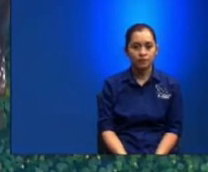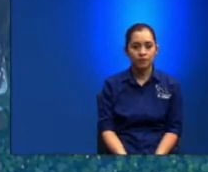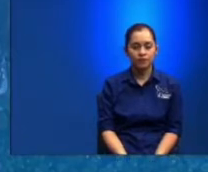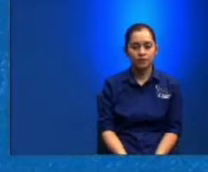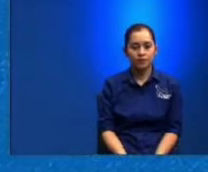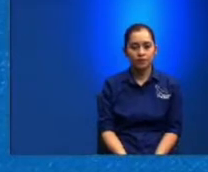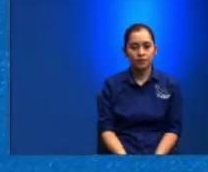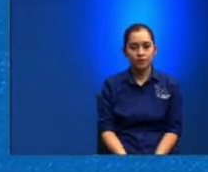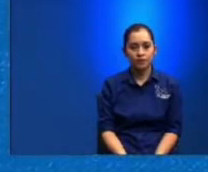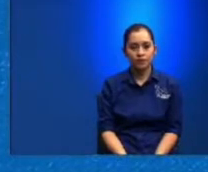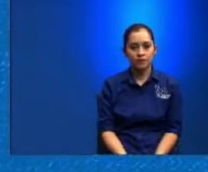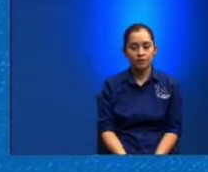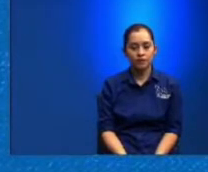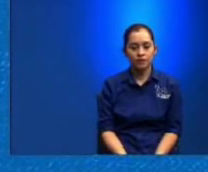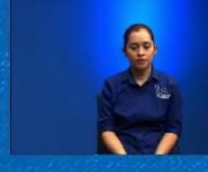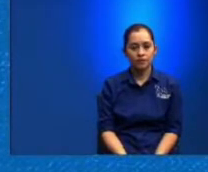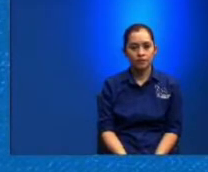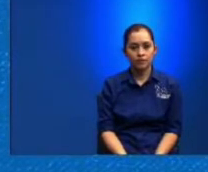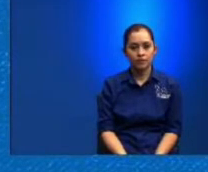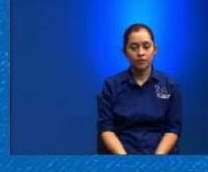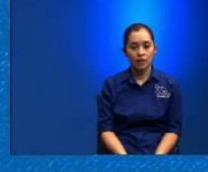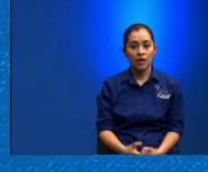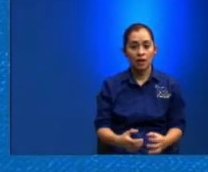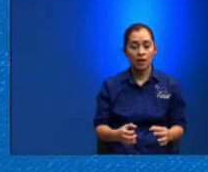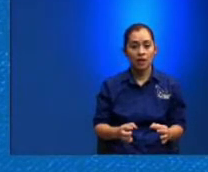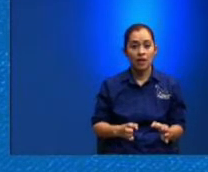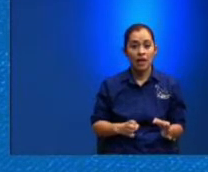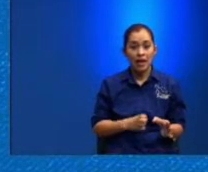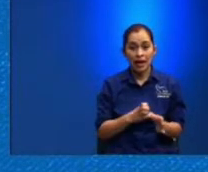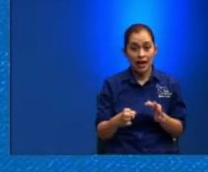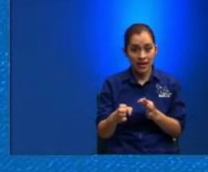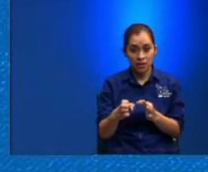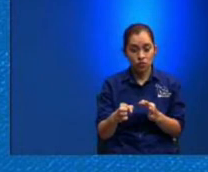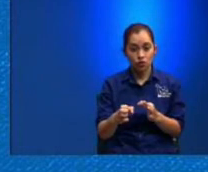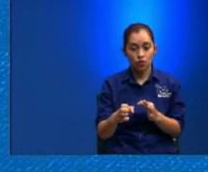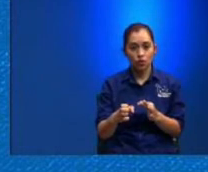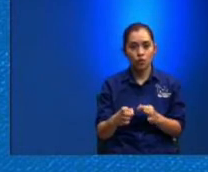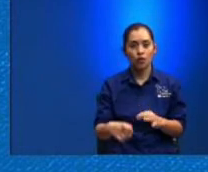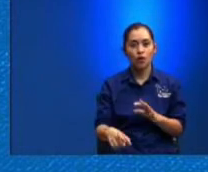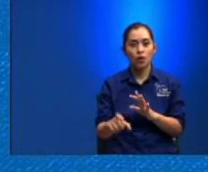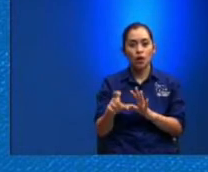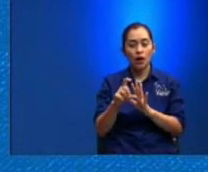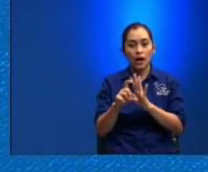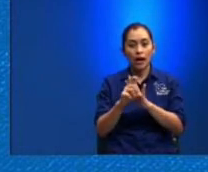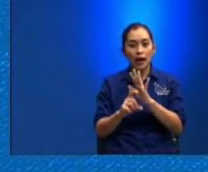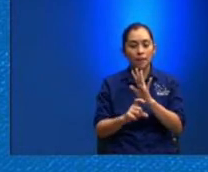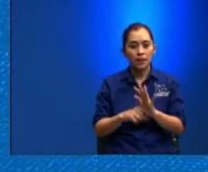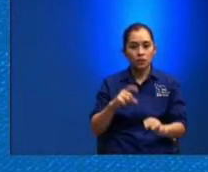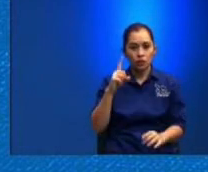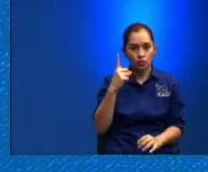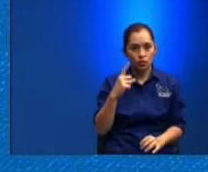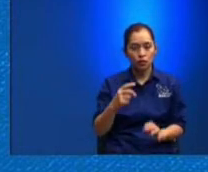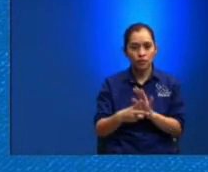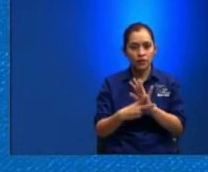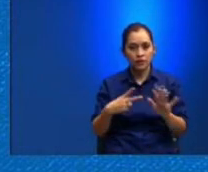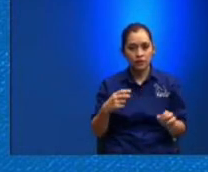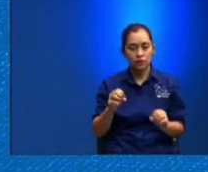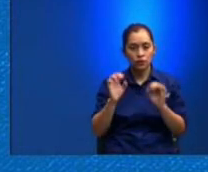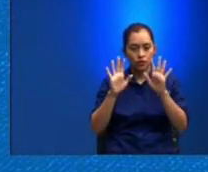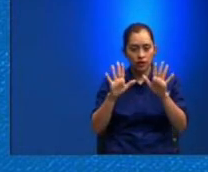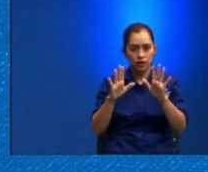entonces este es el versículo en cuestión en mención perdón matado y 618 yo también te digo que tú eres